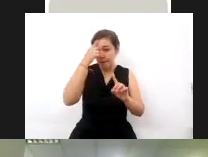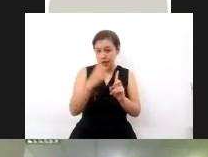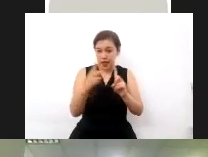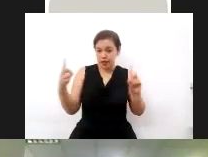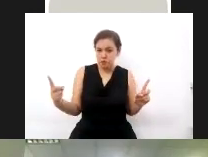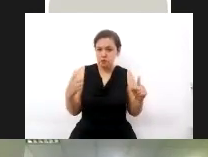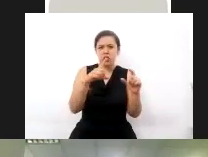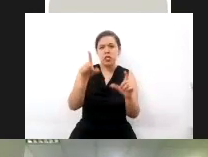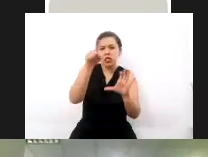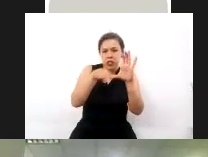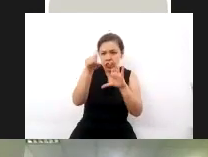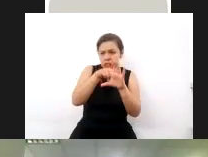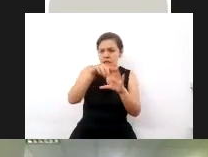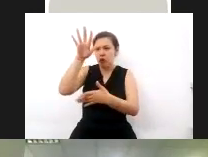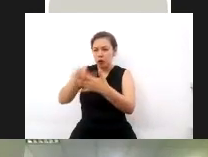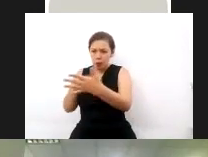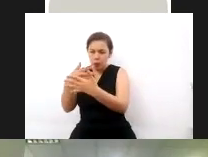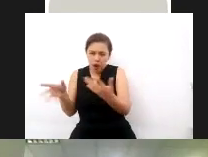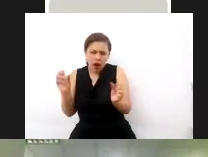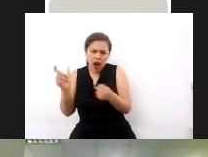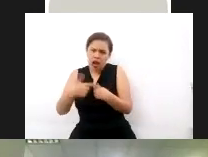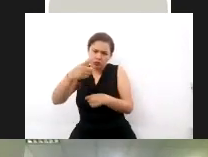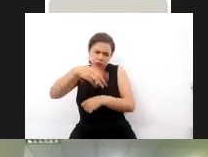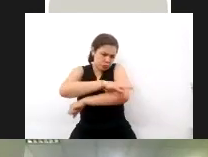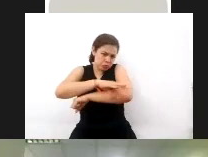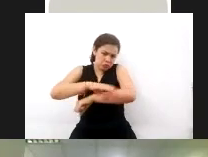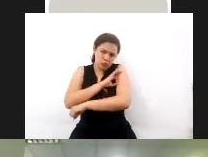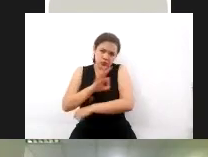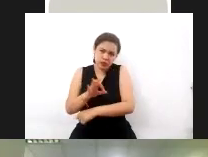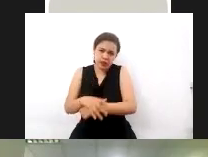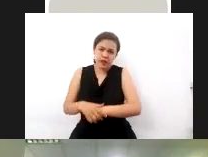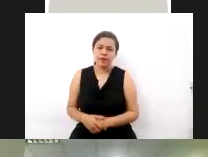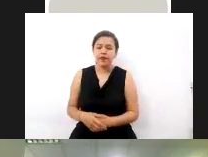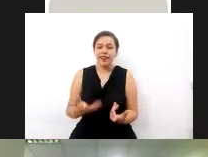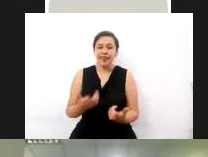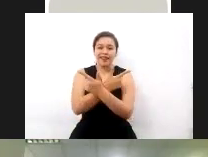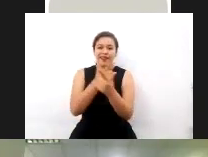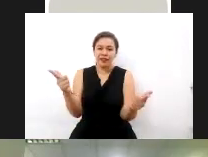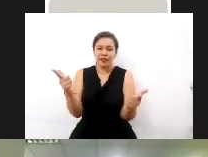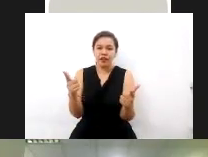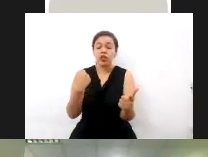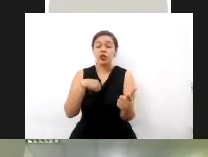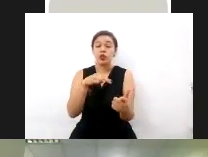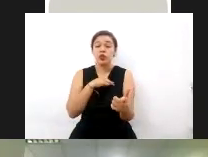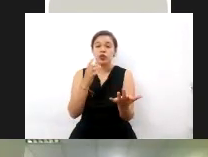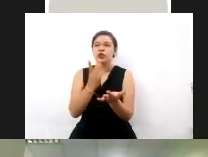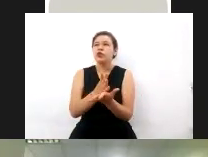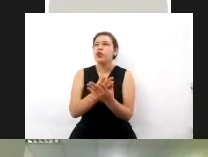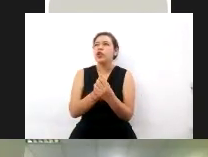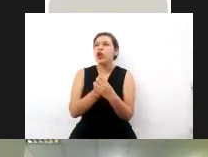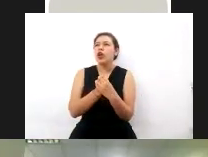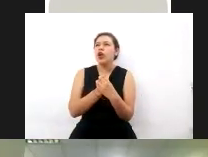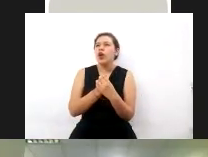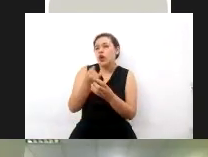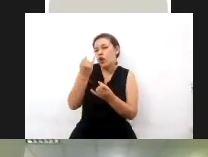ustedes quieran diseñar. Lo pueden hacer porque finalmente tienen esa libertad. Nosotros solamente les damos ciertas ideas